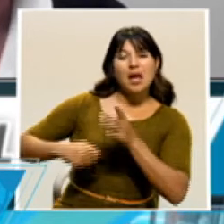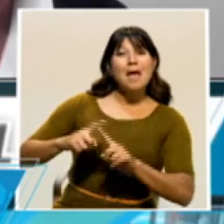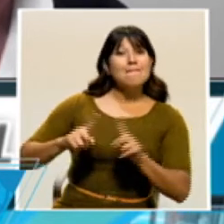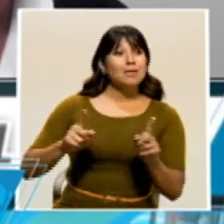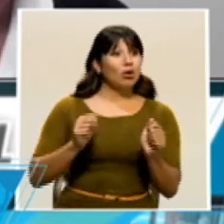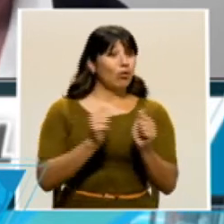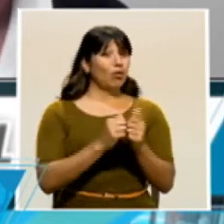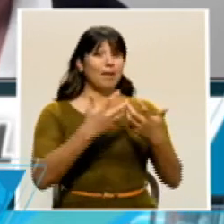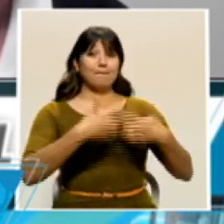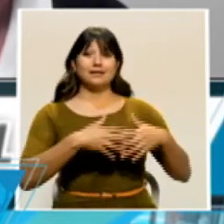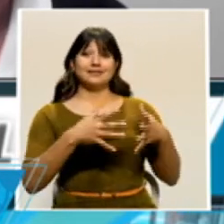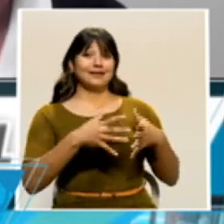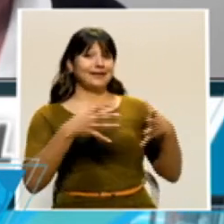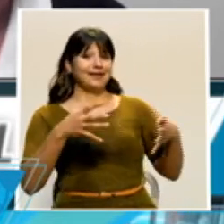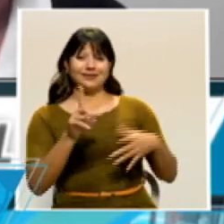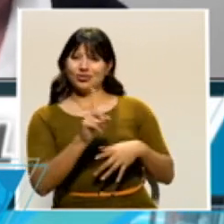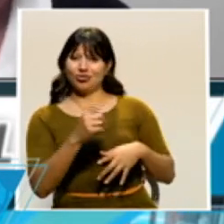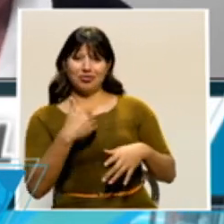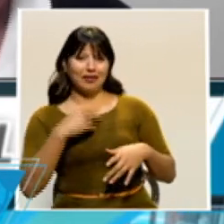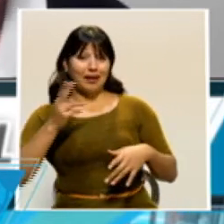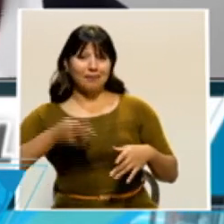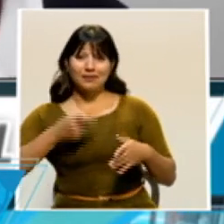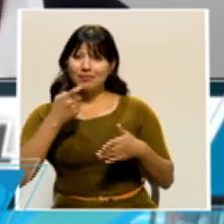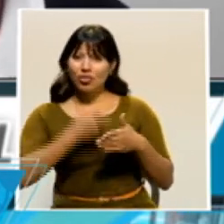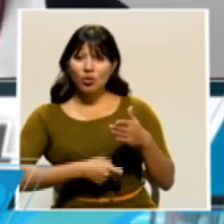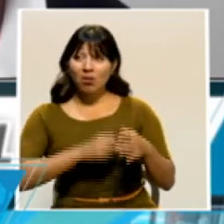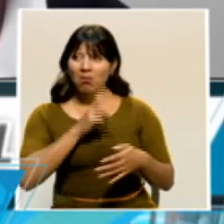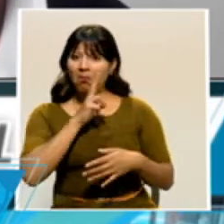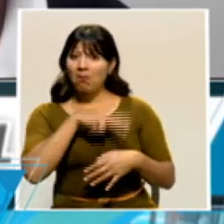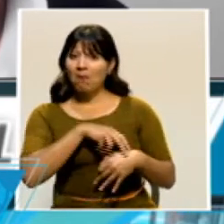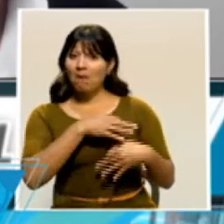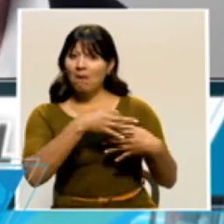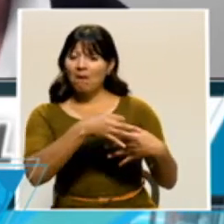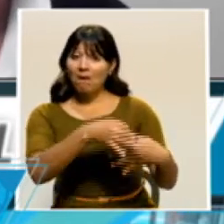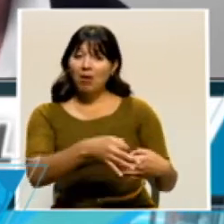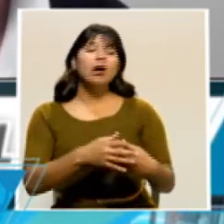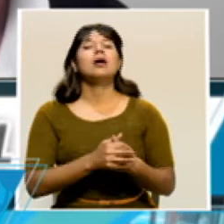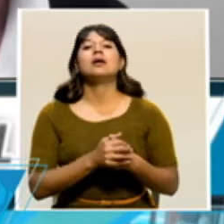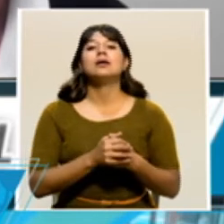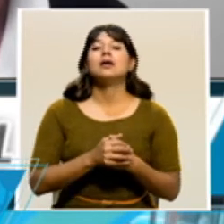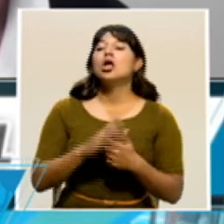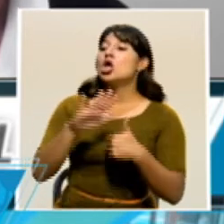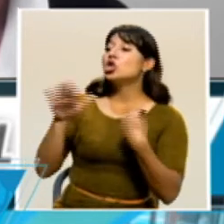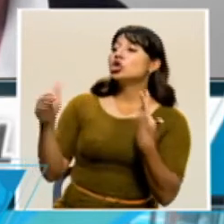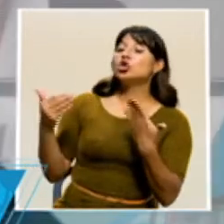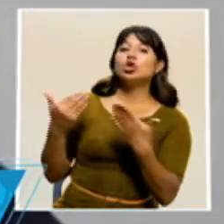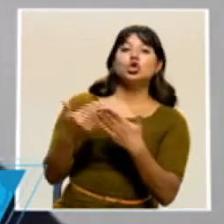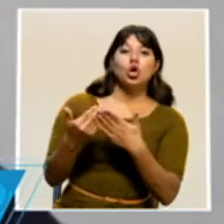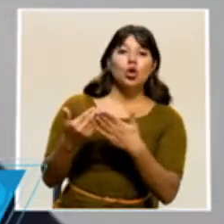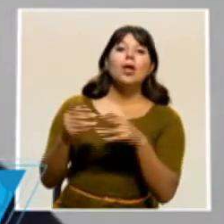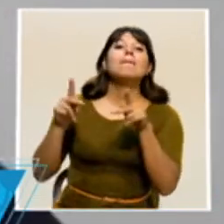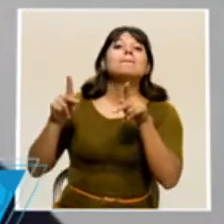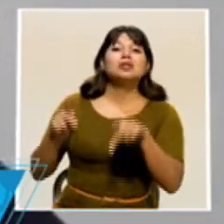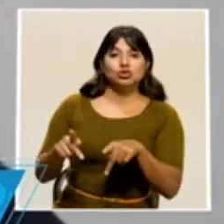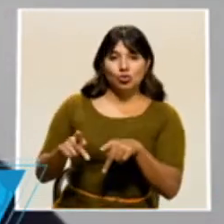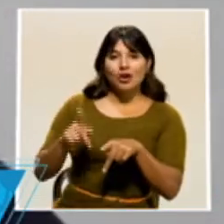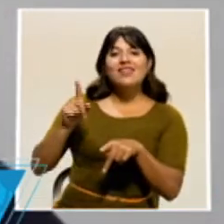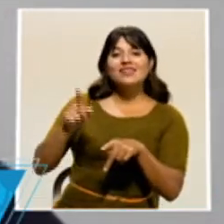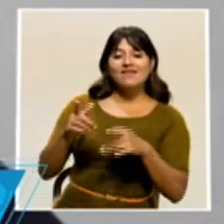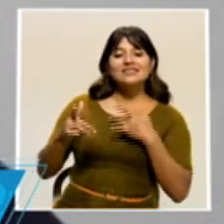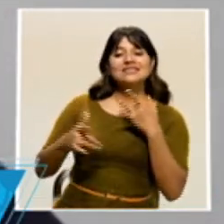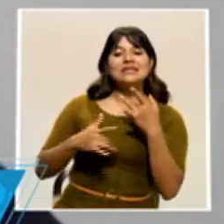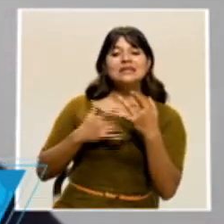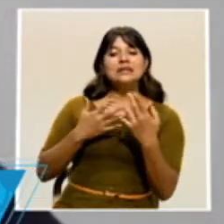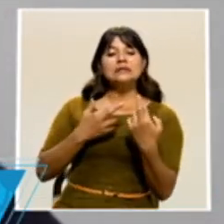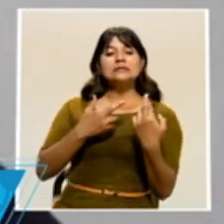ese mismo énfasis. Deberíamos todos los contribuyentes sentir un riesgo al